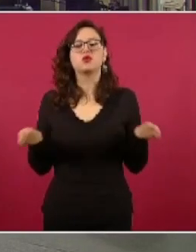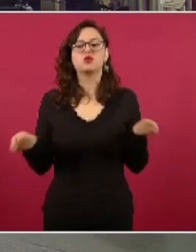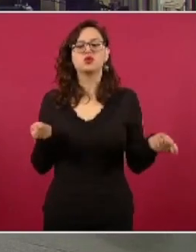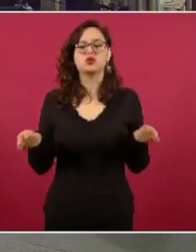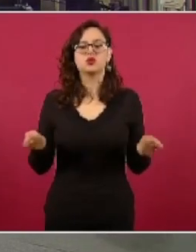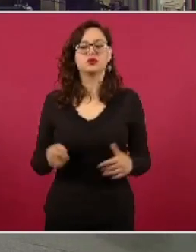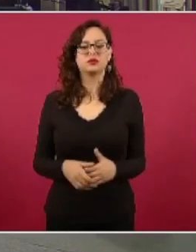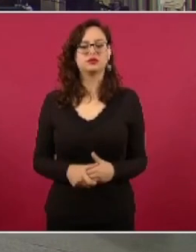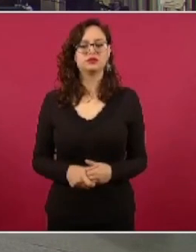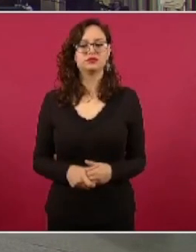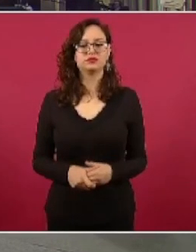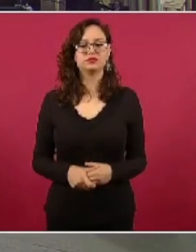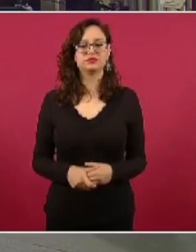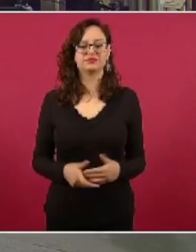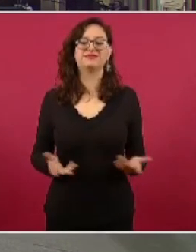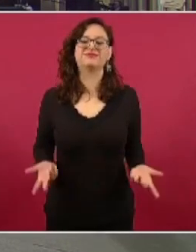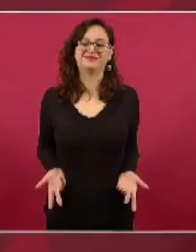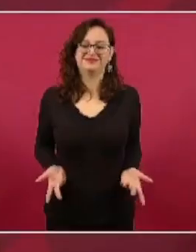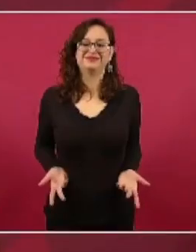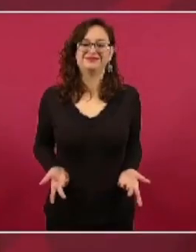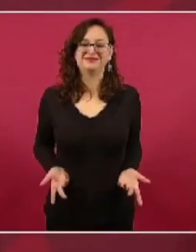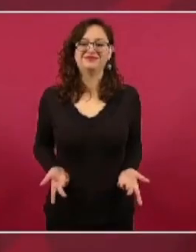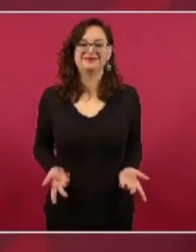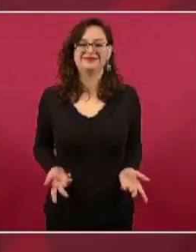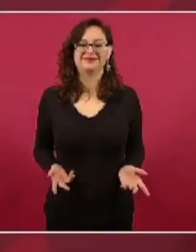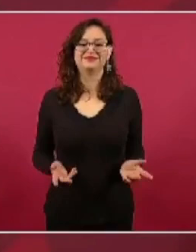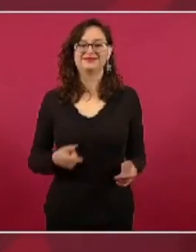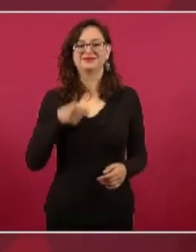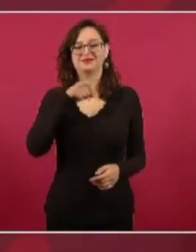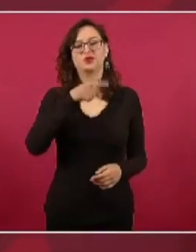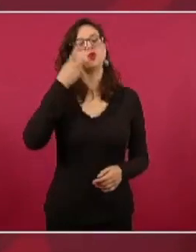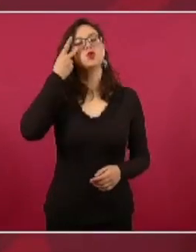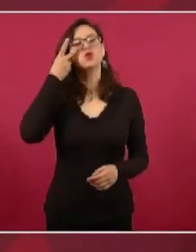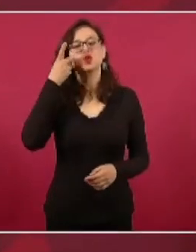a un dueño de un medio de comunicación.